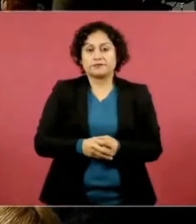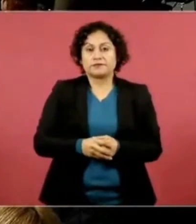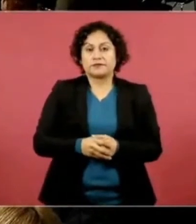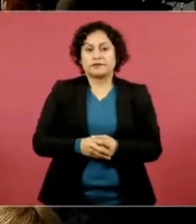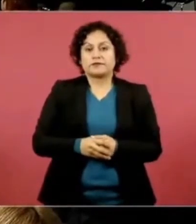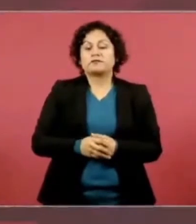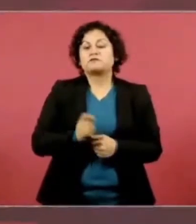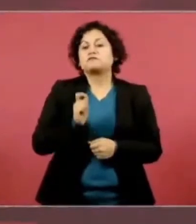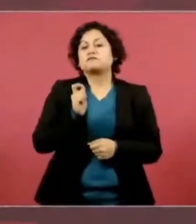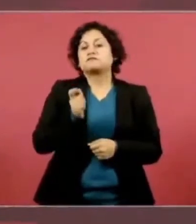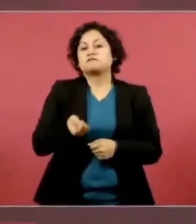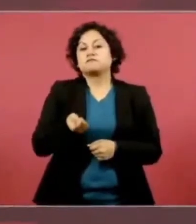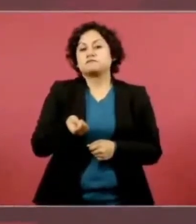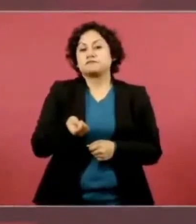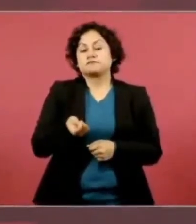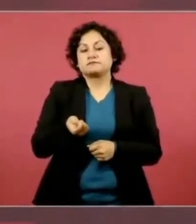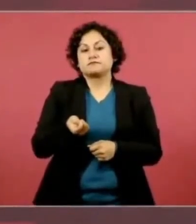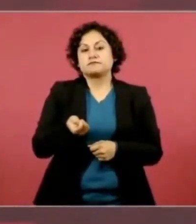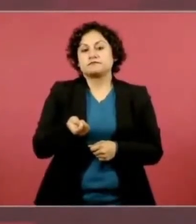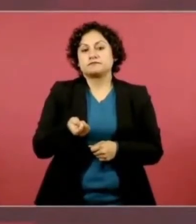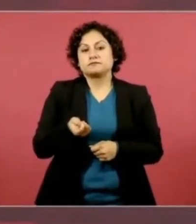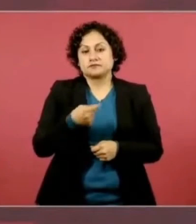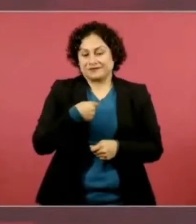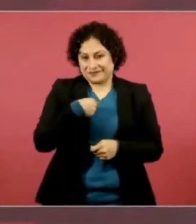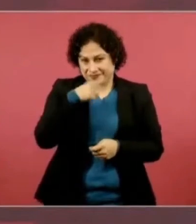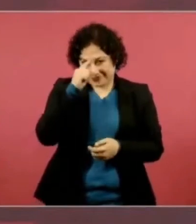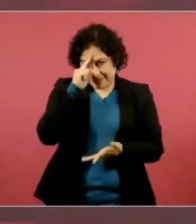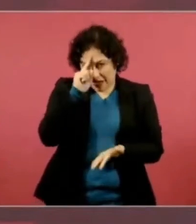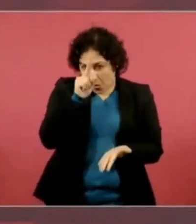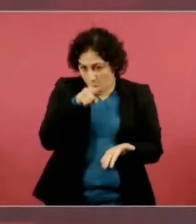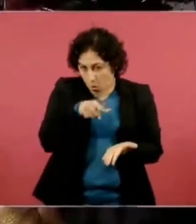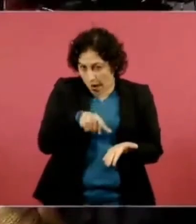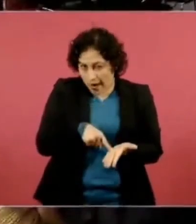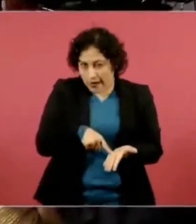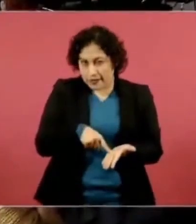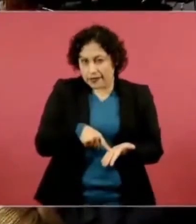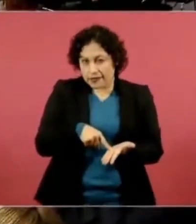que creo que la puso